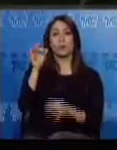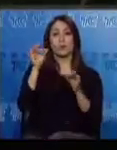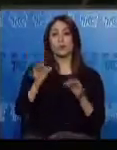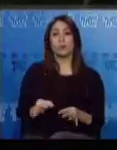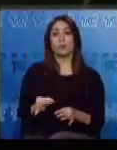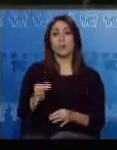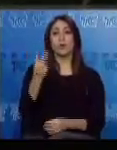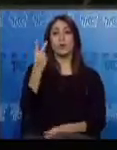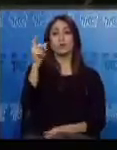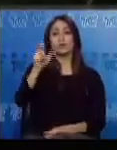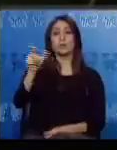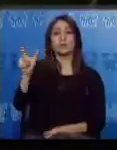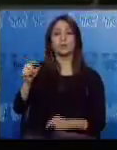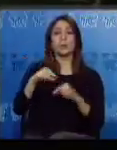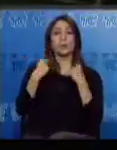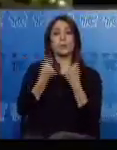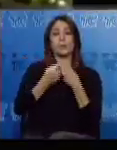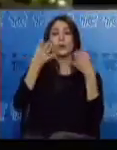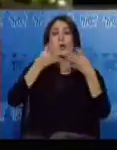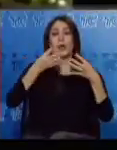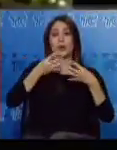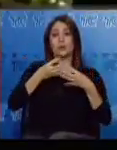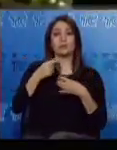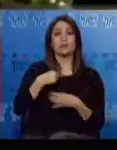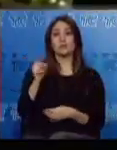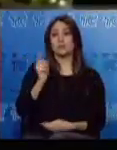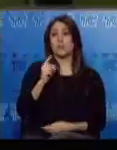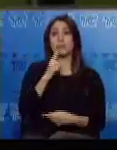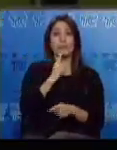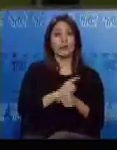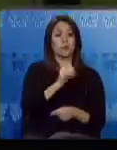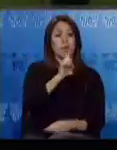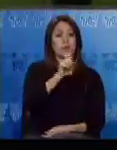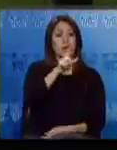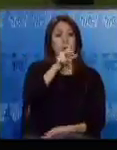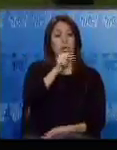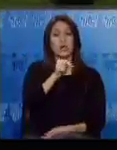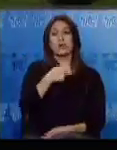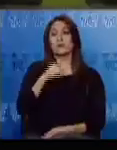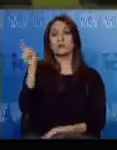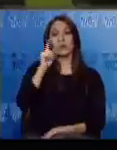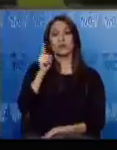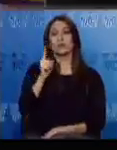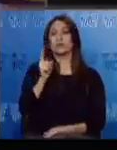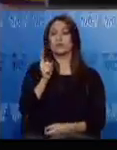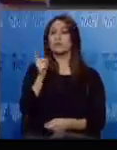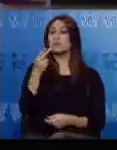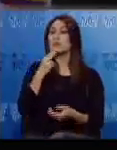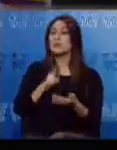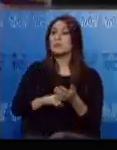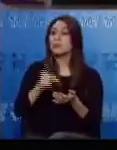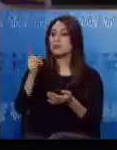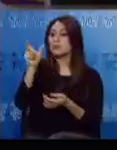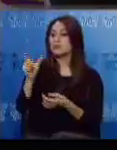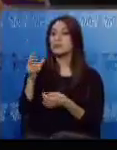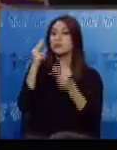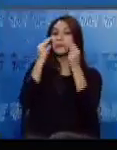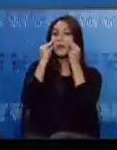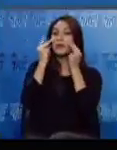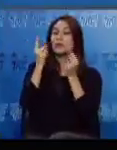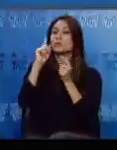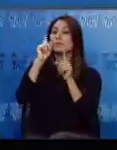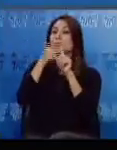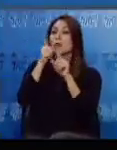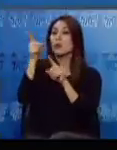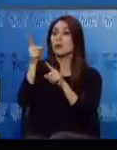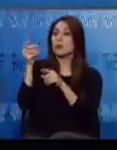de 2 integrantes del grupo guerrillero, por lo que el ELN tampoco ha cedido a la solicitud hecha por el presidente Santos. En medio